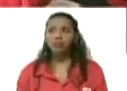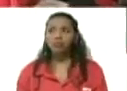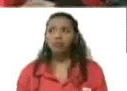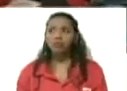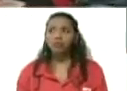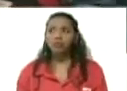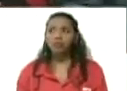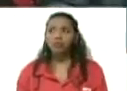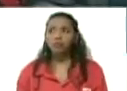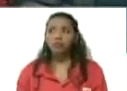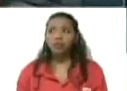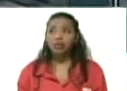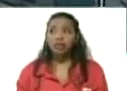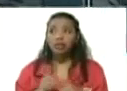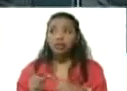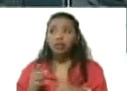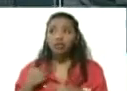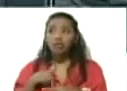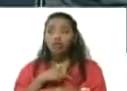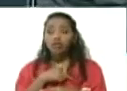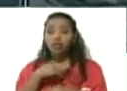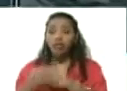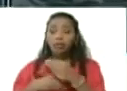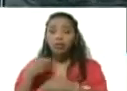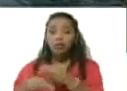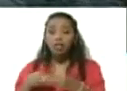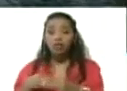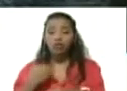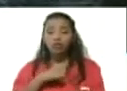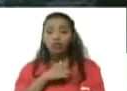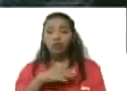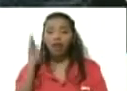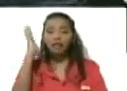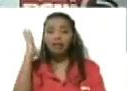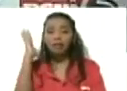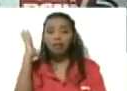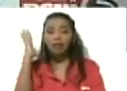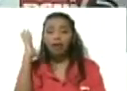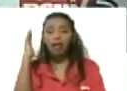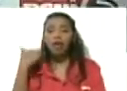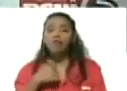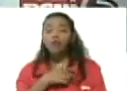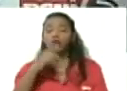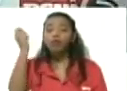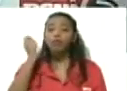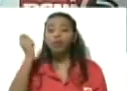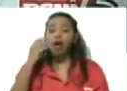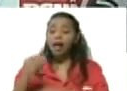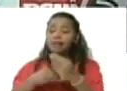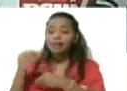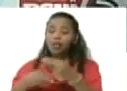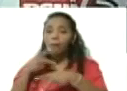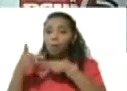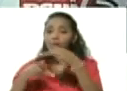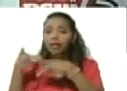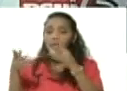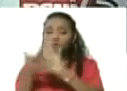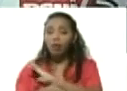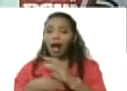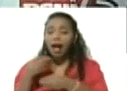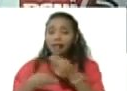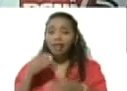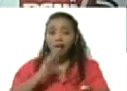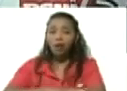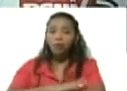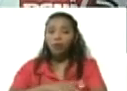Así es. Nosotros lo que estamos haciendo es desde la Asamblea, desde nuestros diputados, hacer política, hacer lo que nos conviene y le conviene al